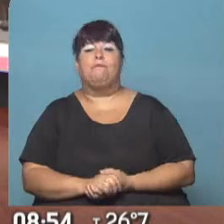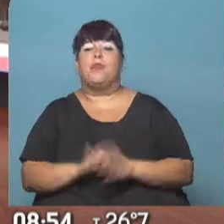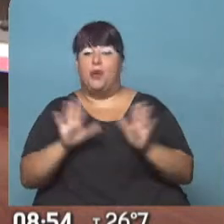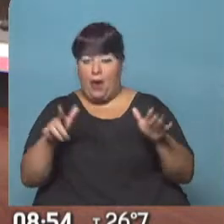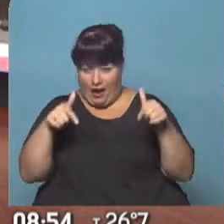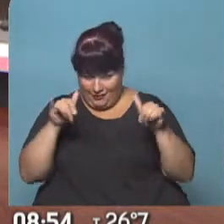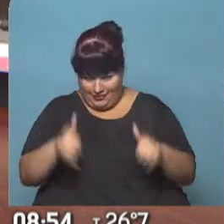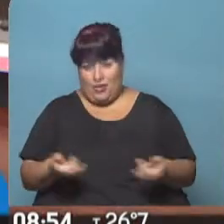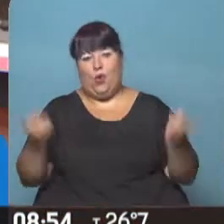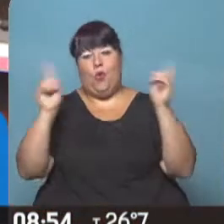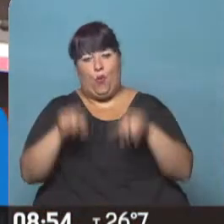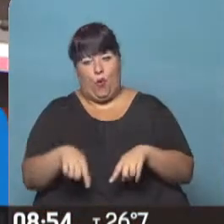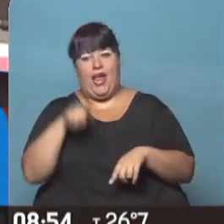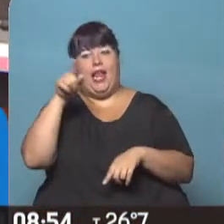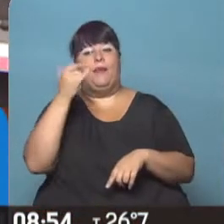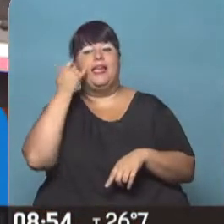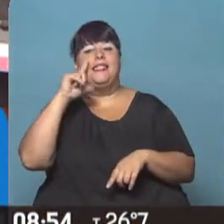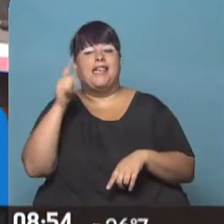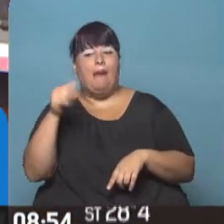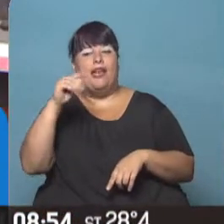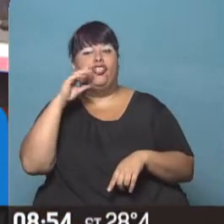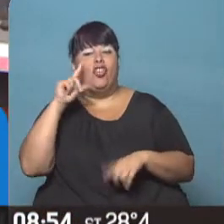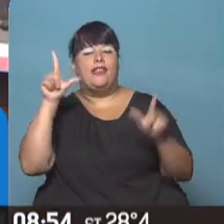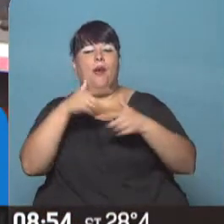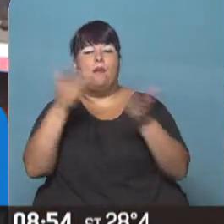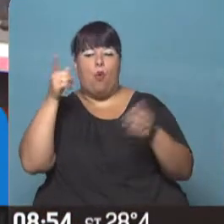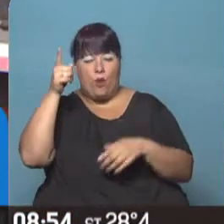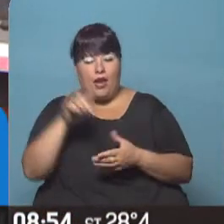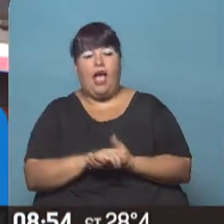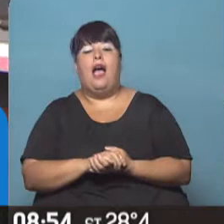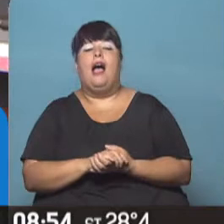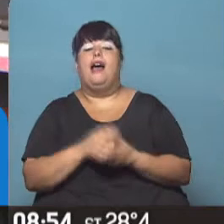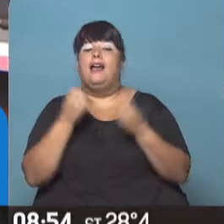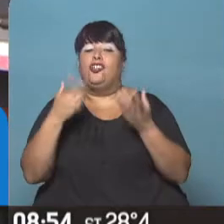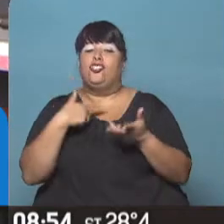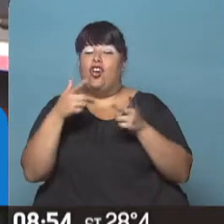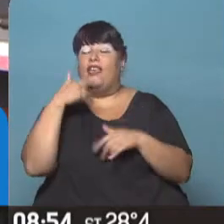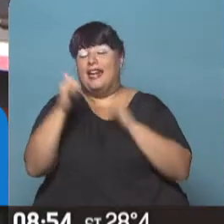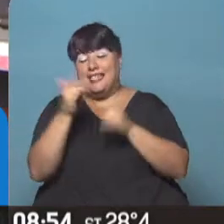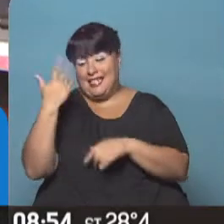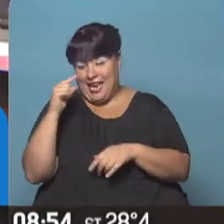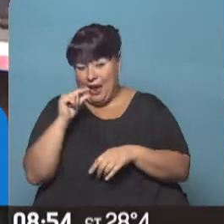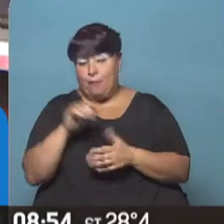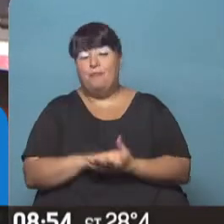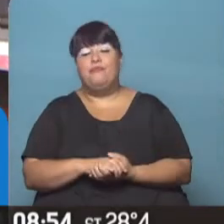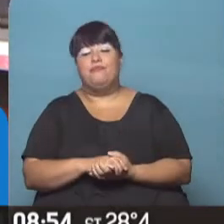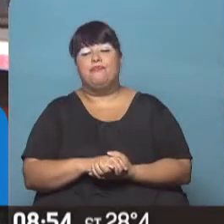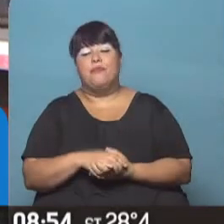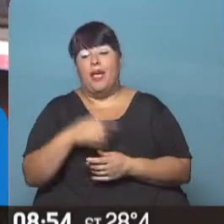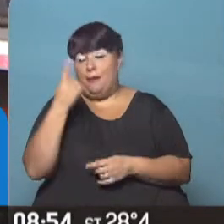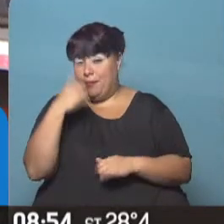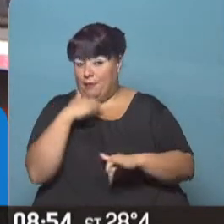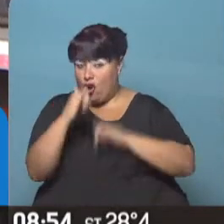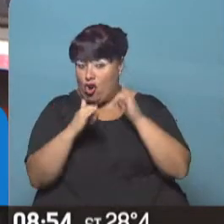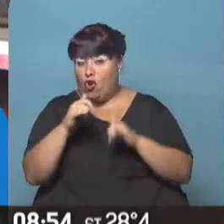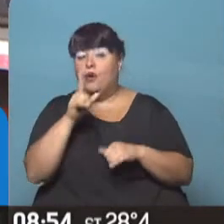bien ahora si no tomamos el contacto familiar de televisión pública de trenque lauquen yamila suele ser decía este en primer lugar